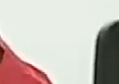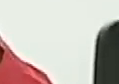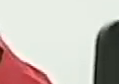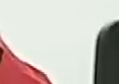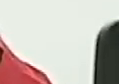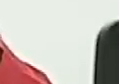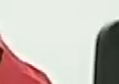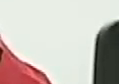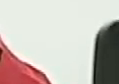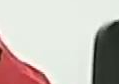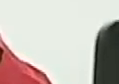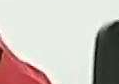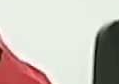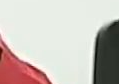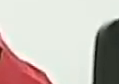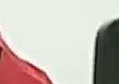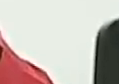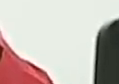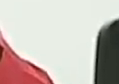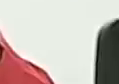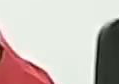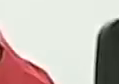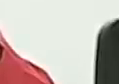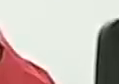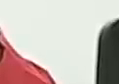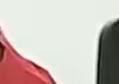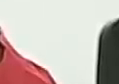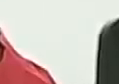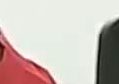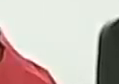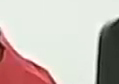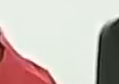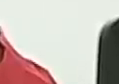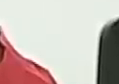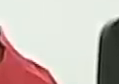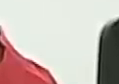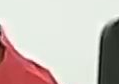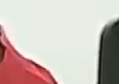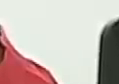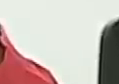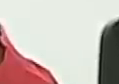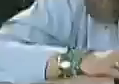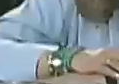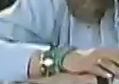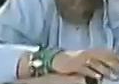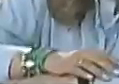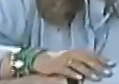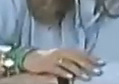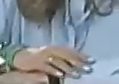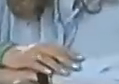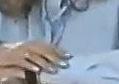informe, no se le ve el número ahí, si no se le ve el número no me lo deje, correcto.